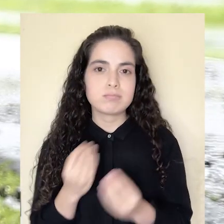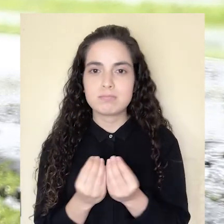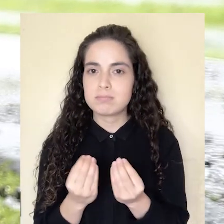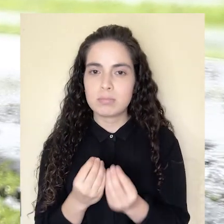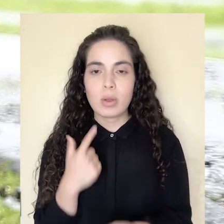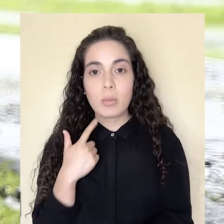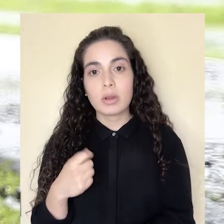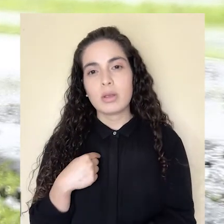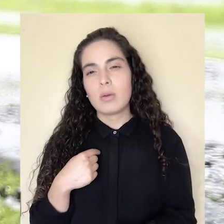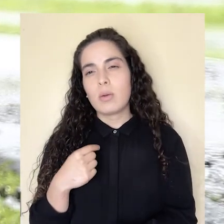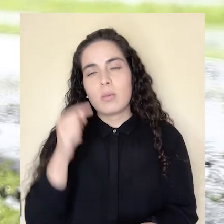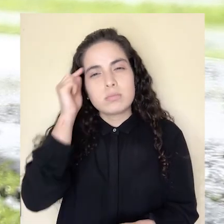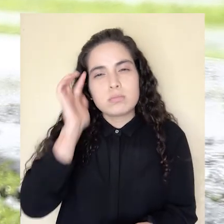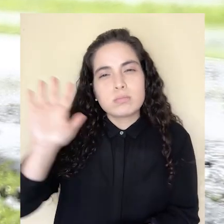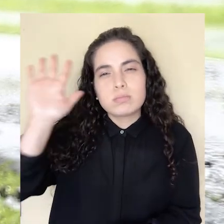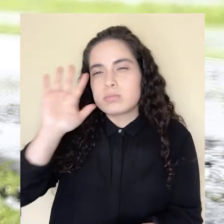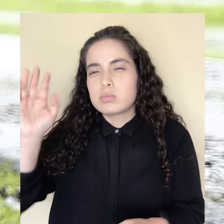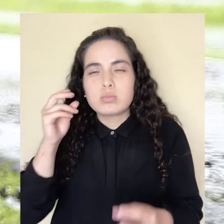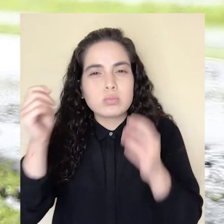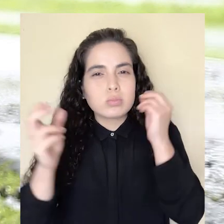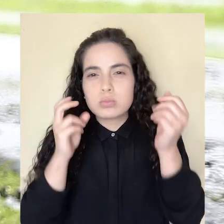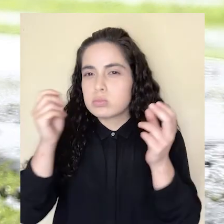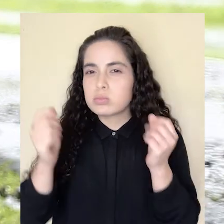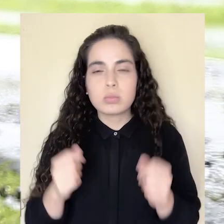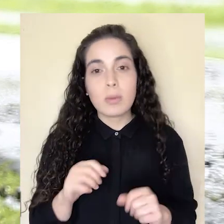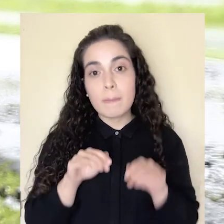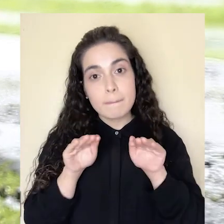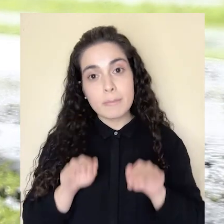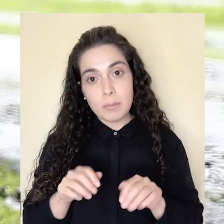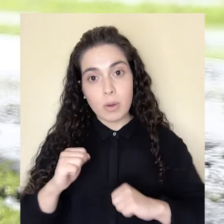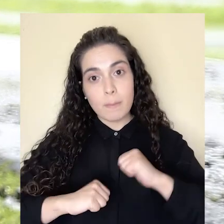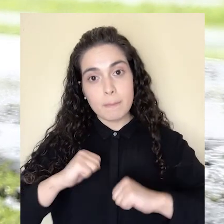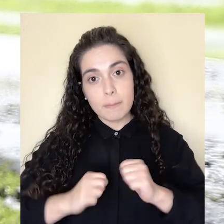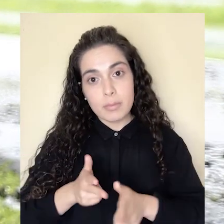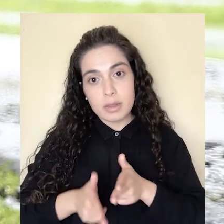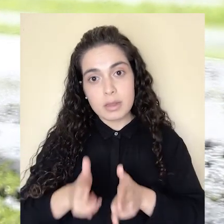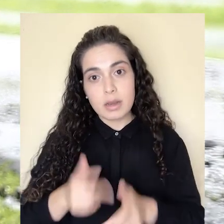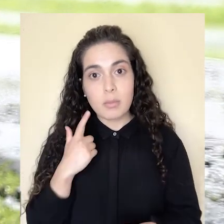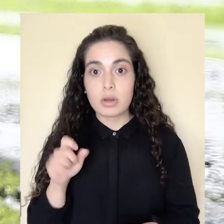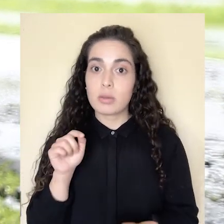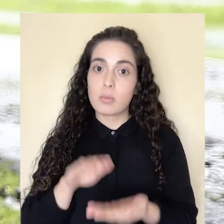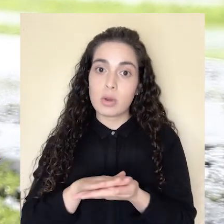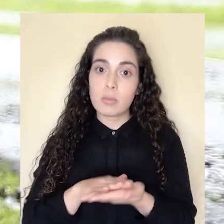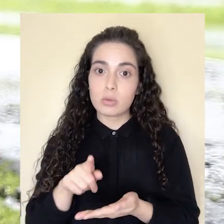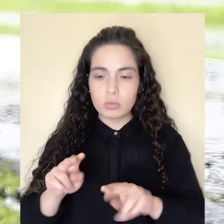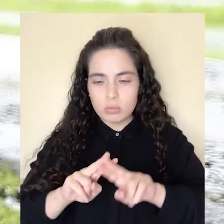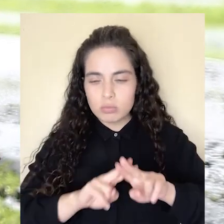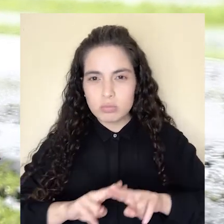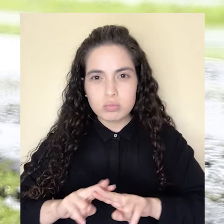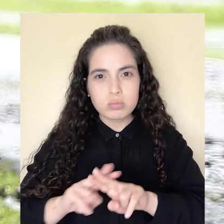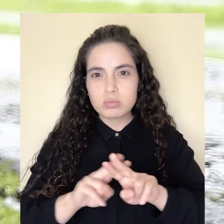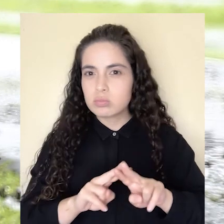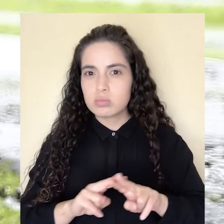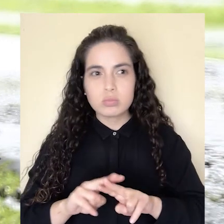es un tema que yo adoro porque uno se explaya, se extiende y todo eso, igual lo que es las máquinas, porque uno